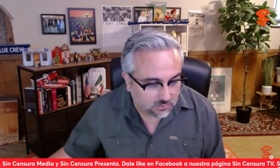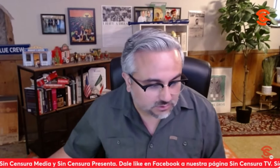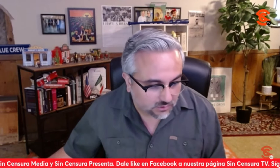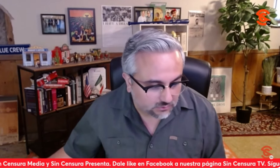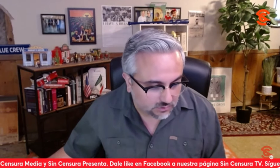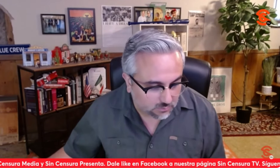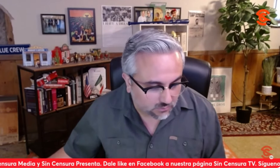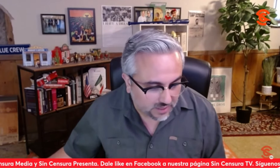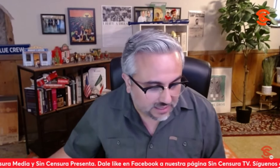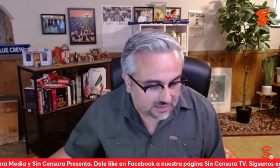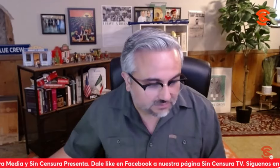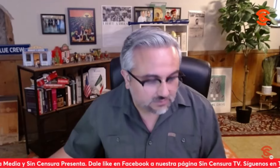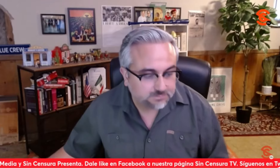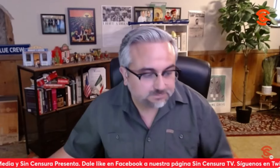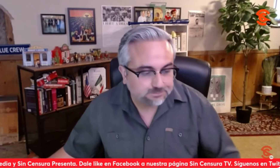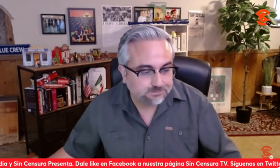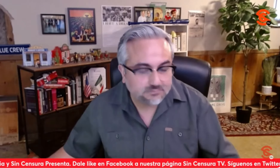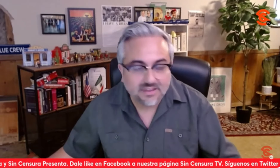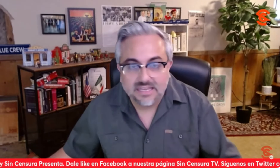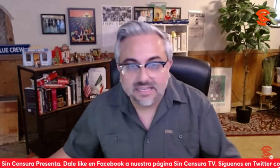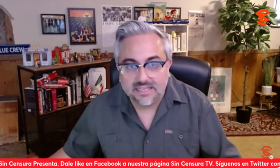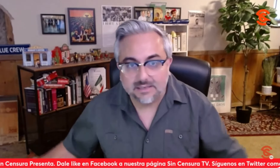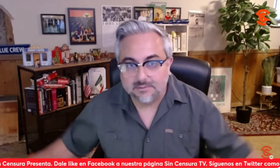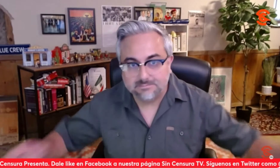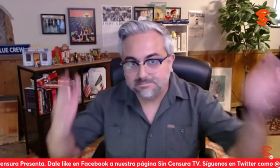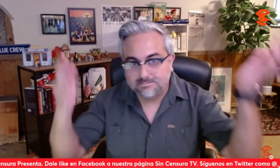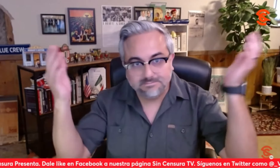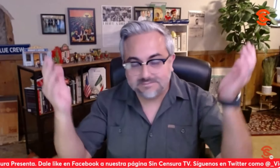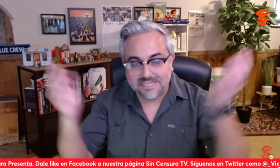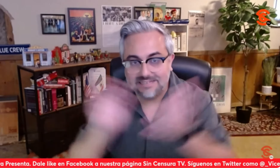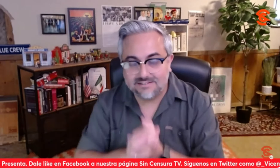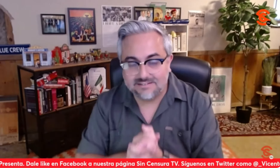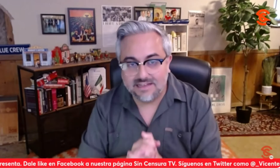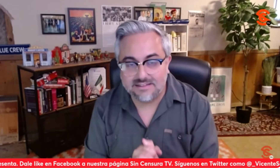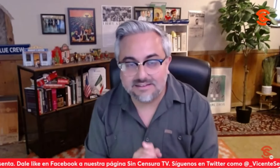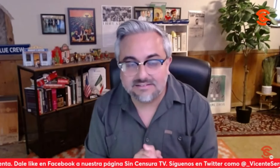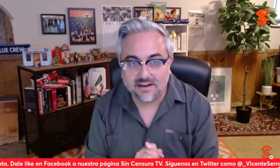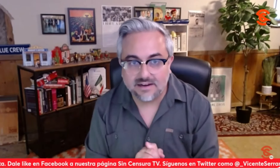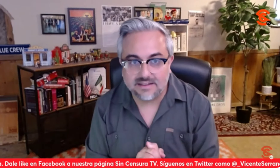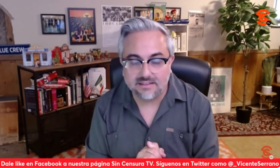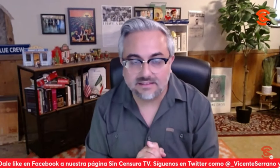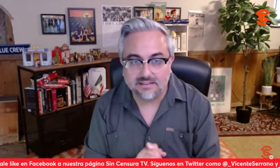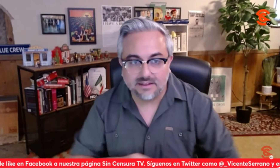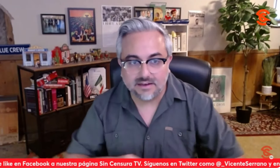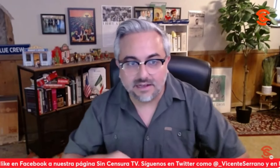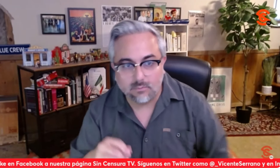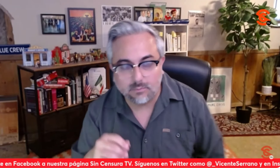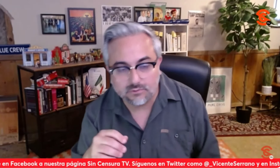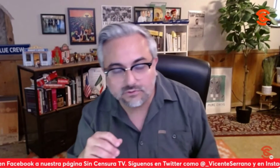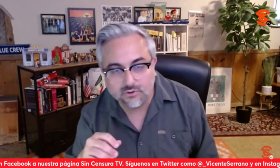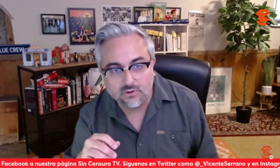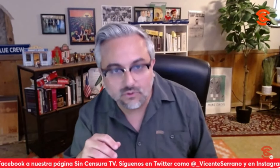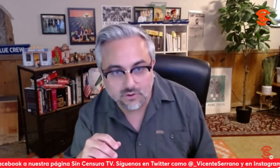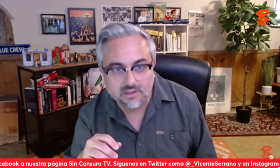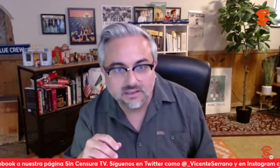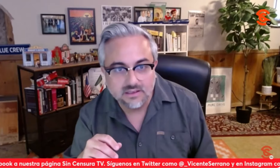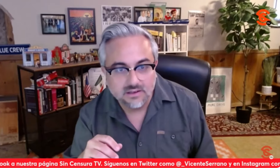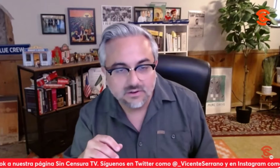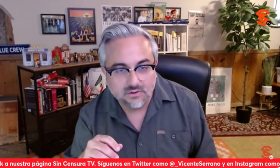a los diputados y diputadas, ¿no? Y esa es la triste realidad de la